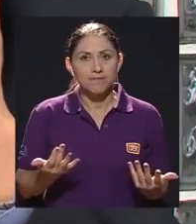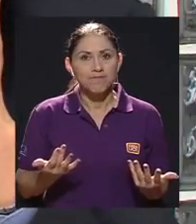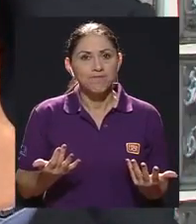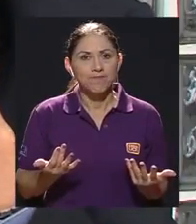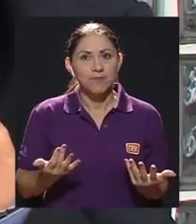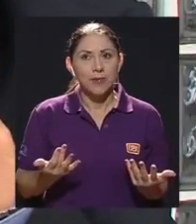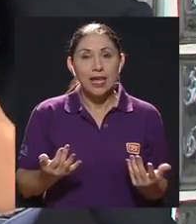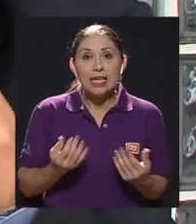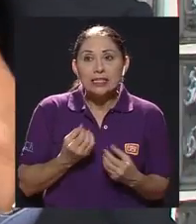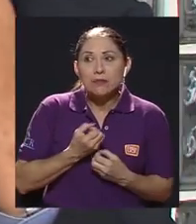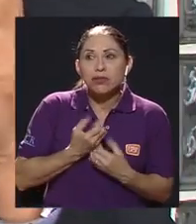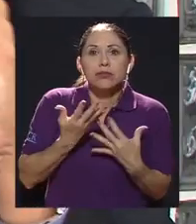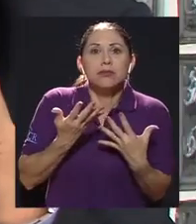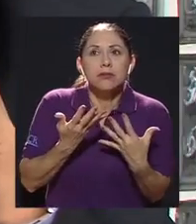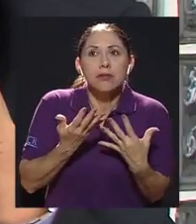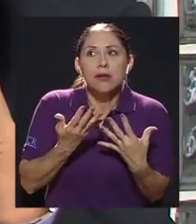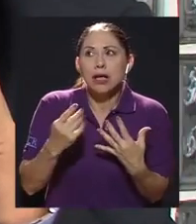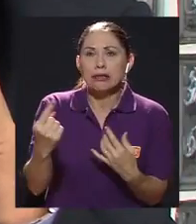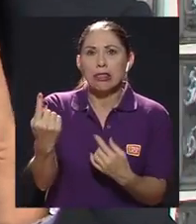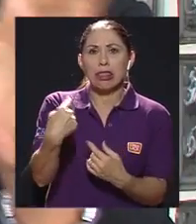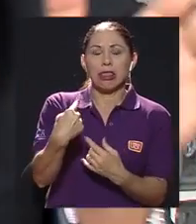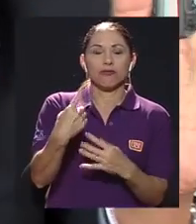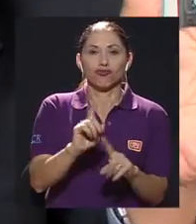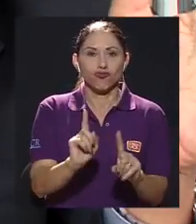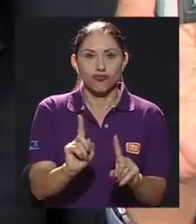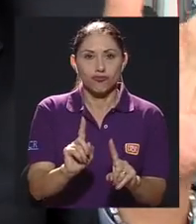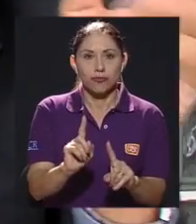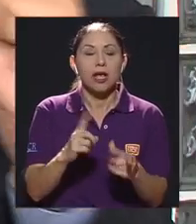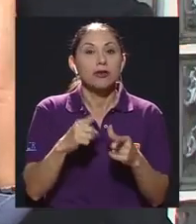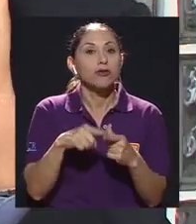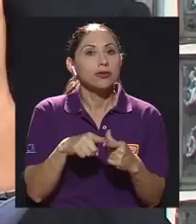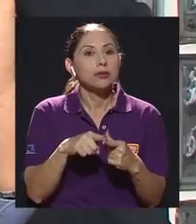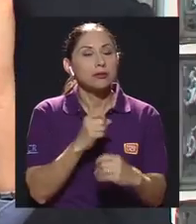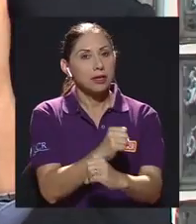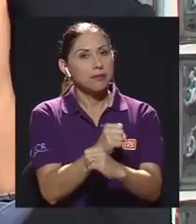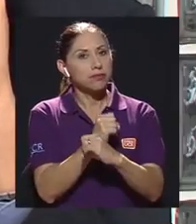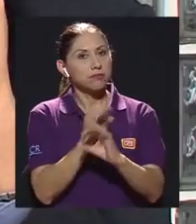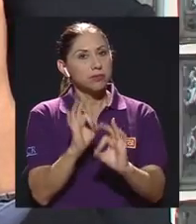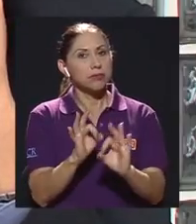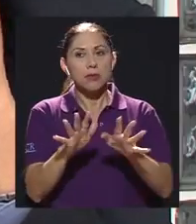va a ser amenazado por expresar sus posiciones. Entonces, garantizar ese clima,